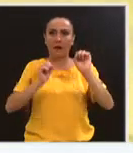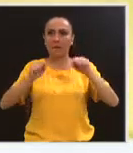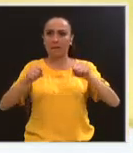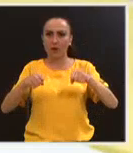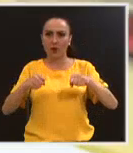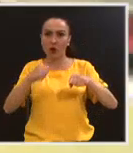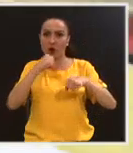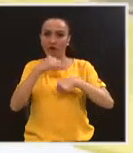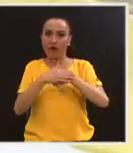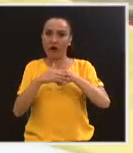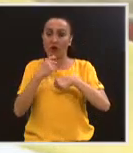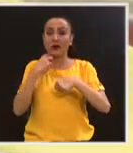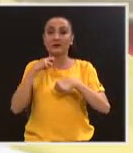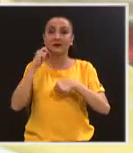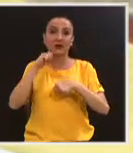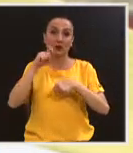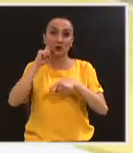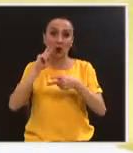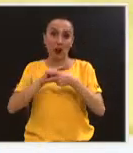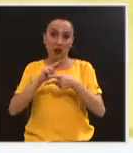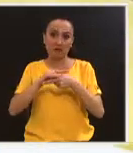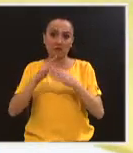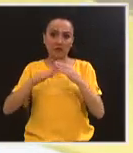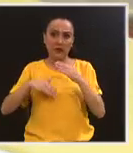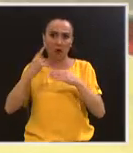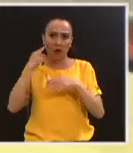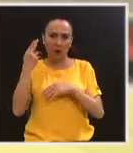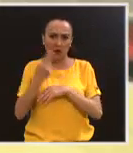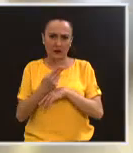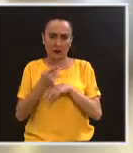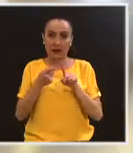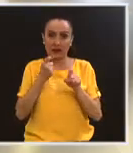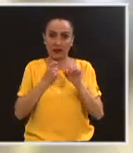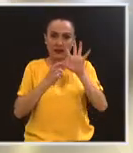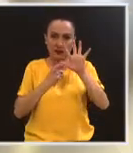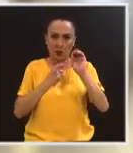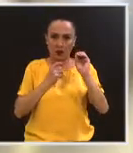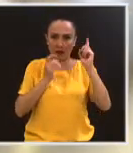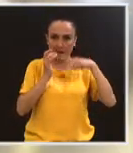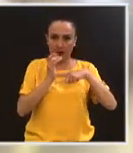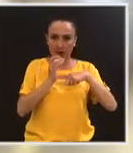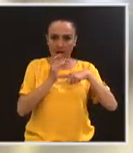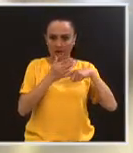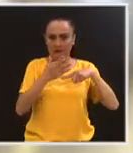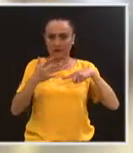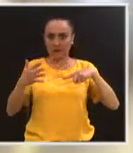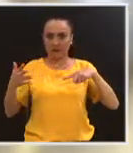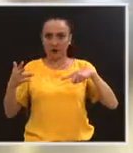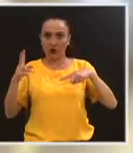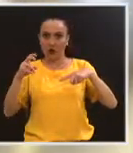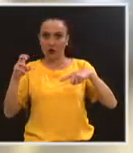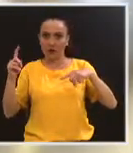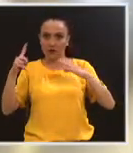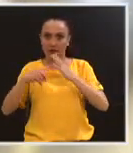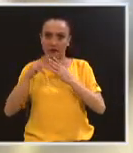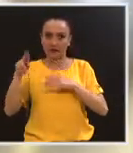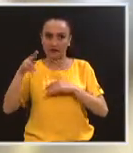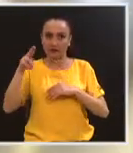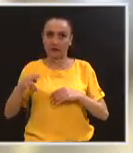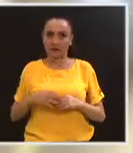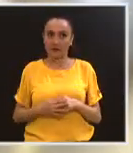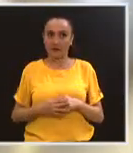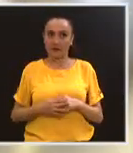hasta con favores sexuales tienen pago mínimo por homicidios que va desde los 50,000 colones hasta los 200,000 colones